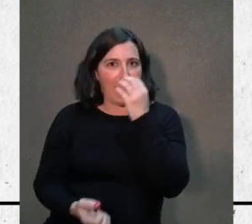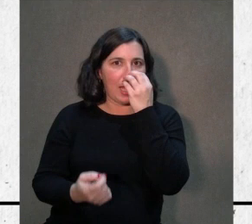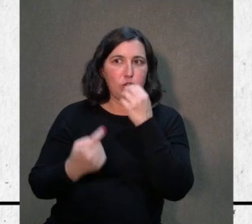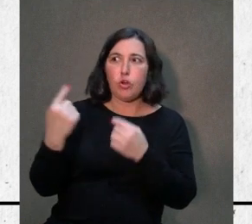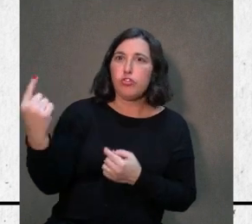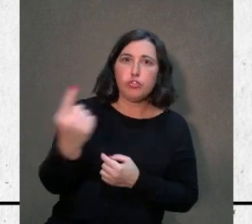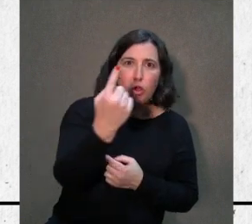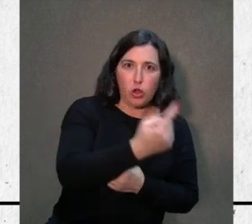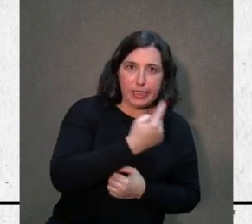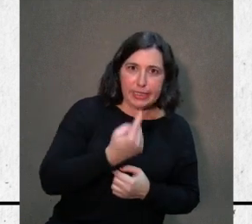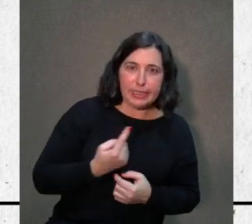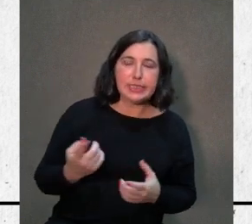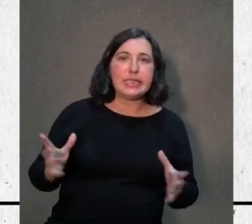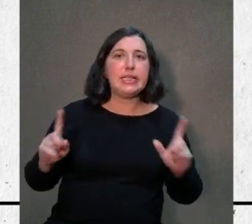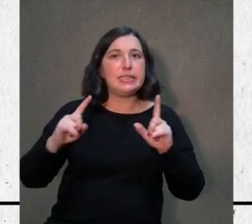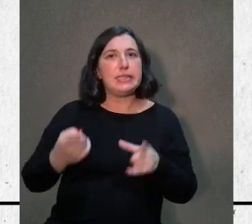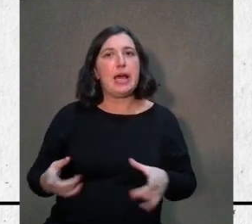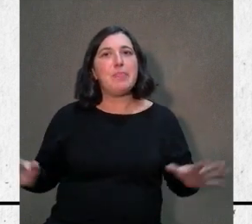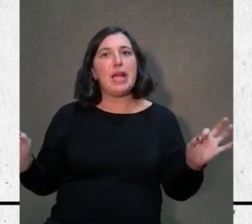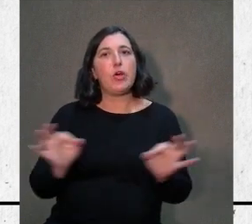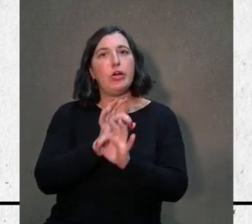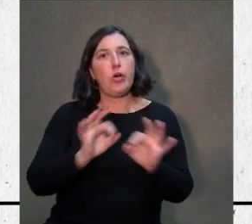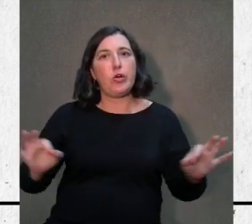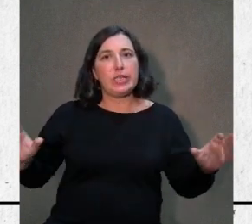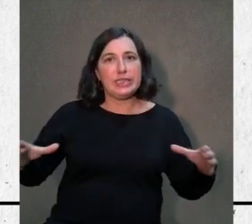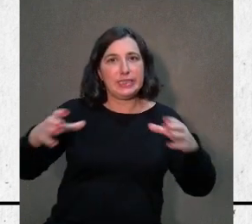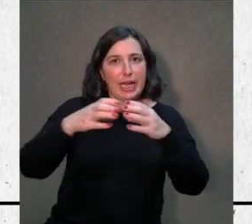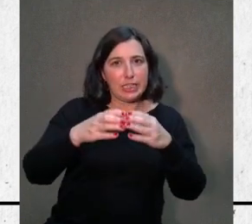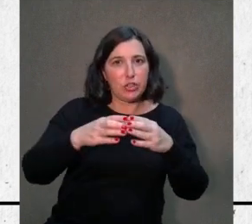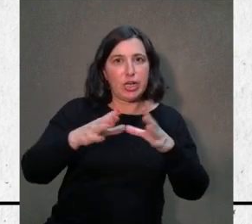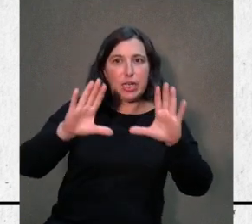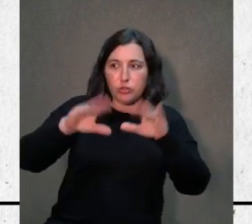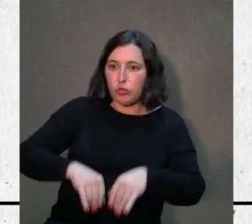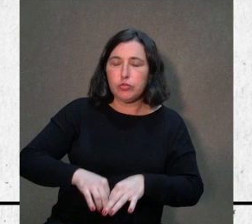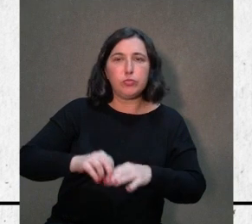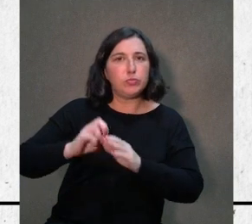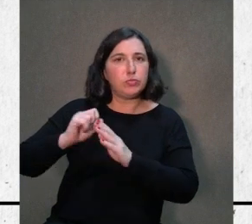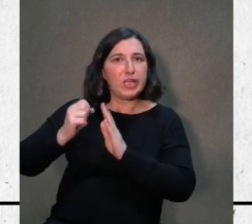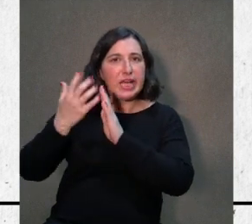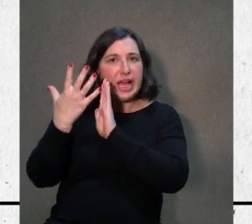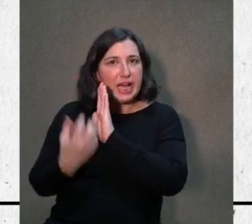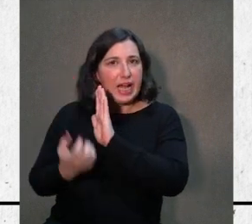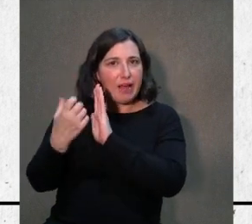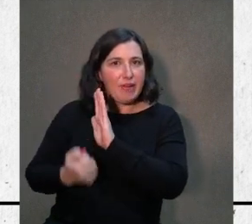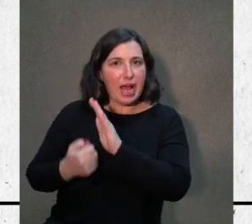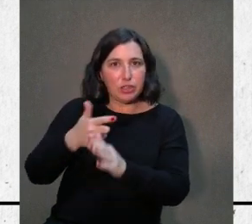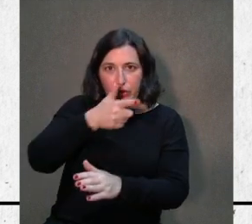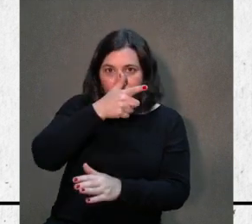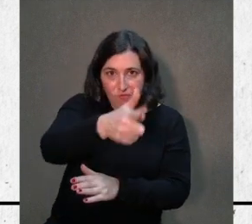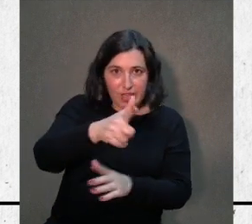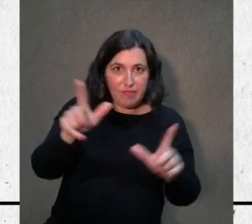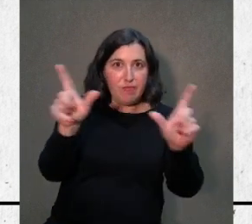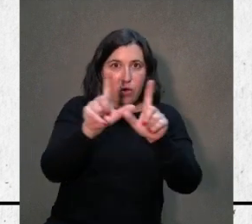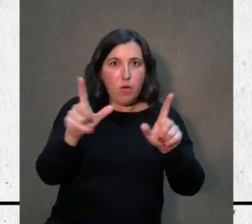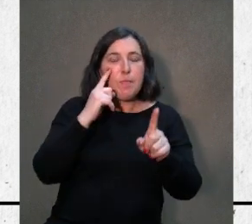de solistas y la Orquesta Nacional con conciertos sinfónicos que se están grabando y se están